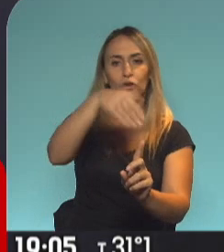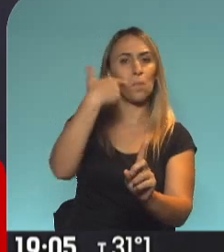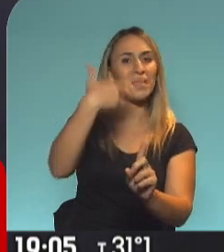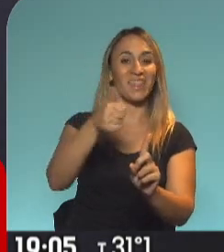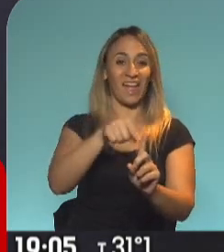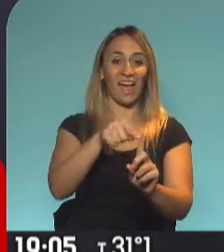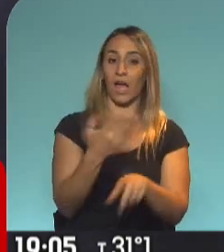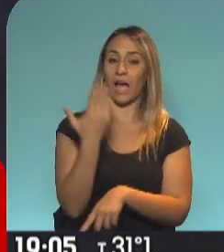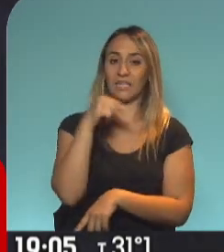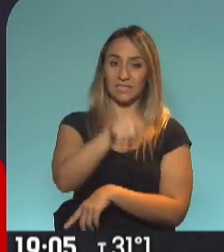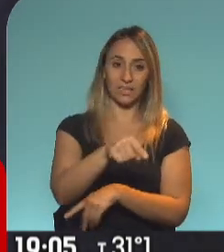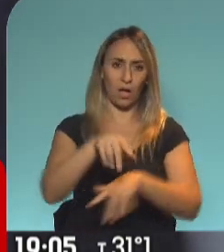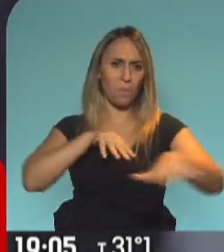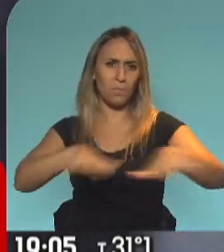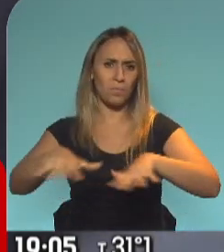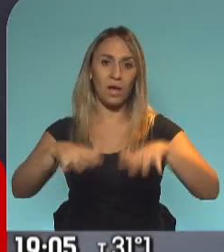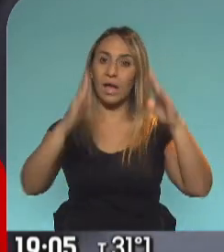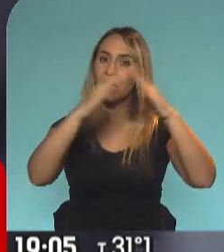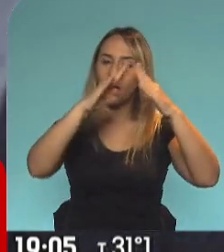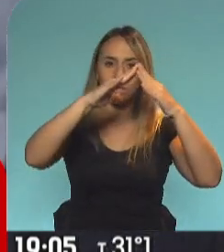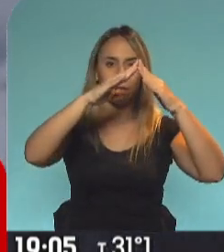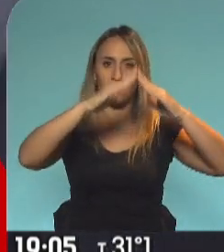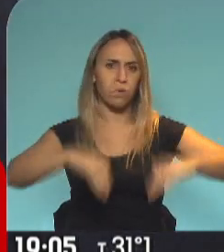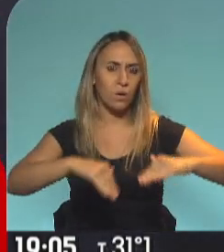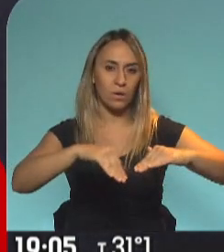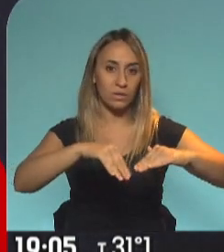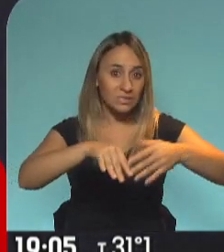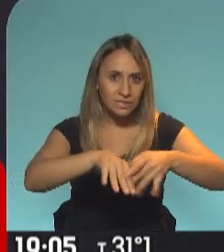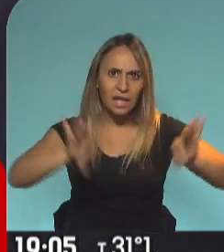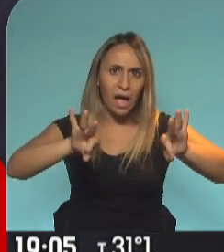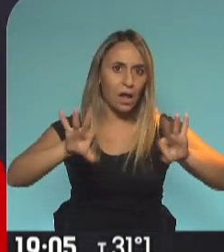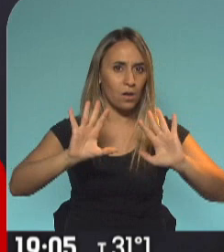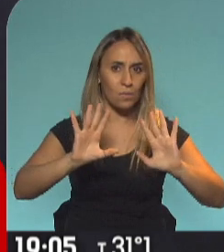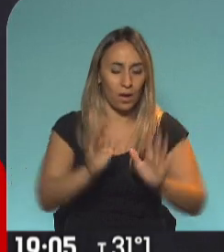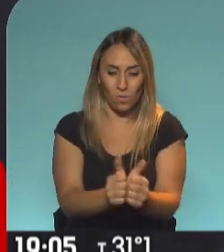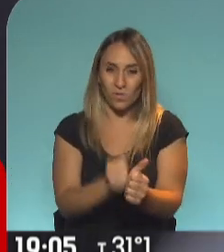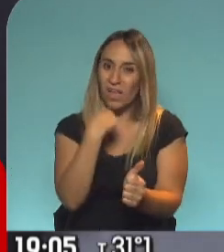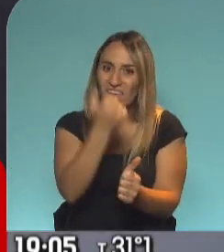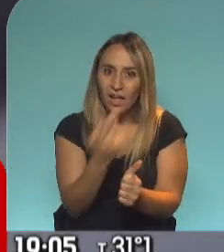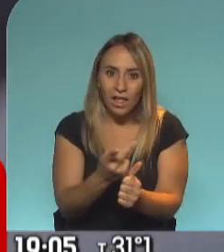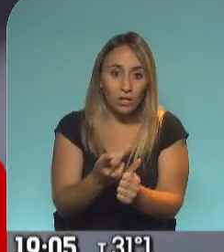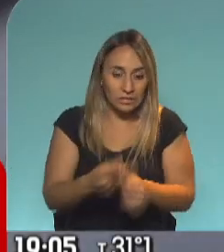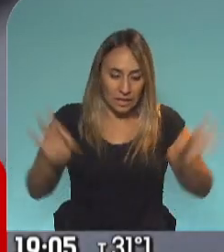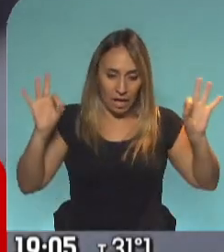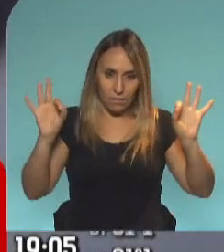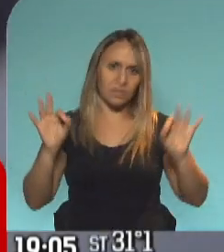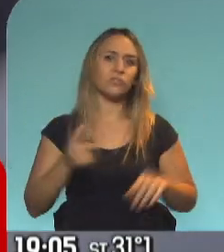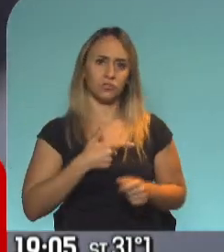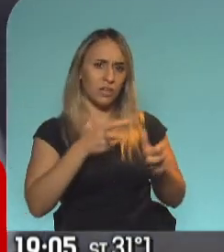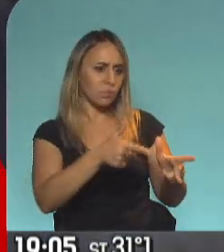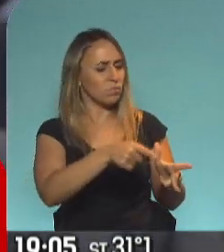Rivadavia ayer se le cayó la casa encima, se salvó por milagro con su hijita, y decirle, vos quédate